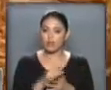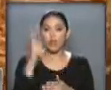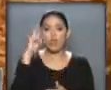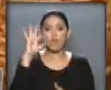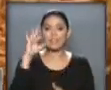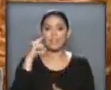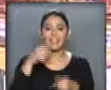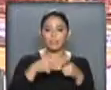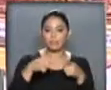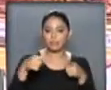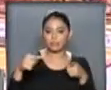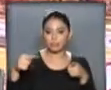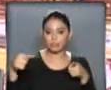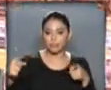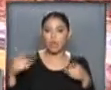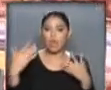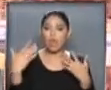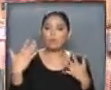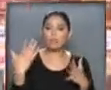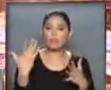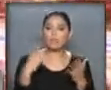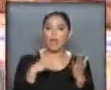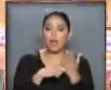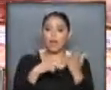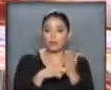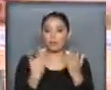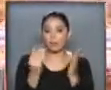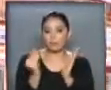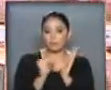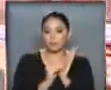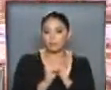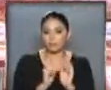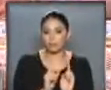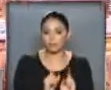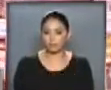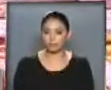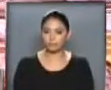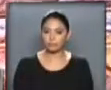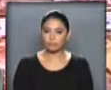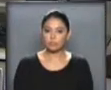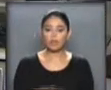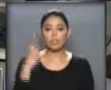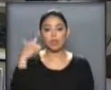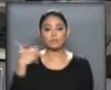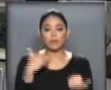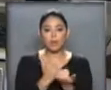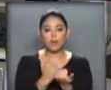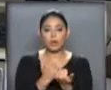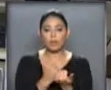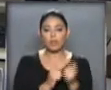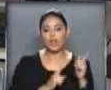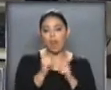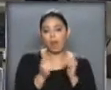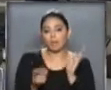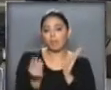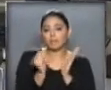90 días y podría incluir cortes populares de carne. Es una ampliación del acuerdo con algunos